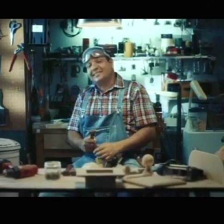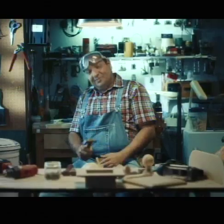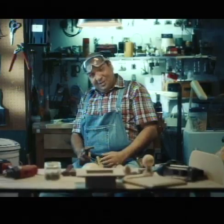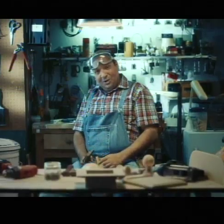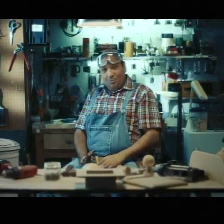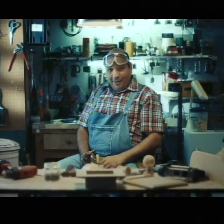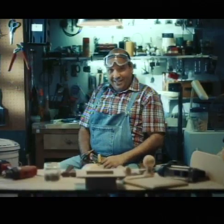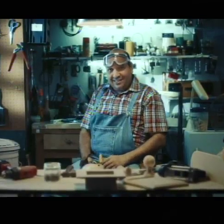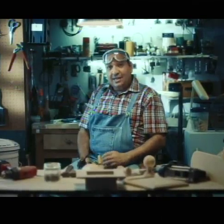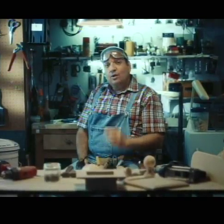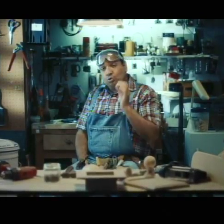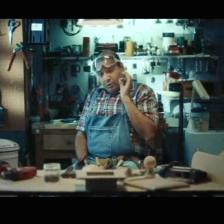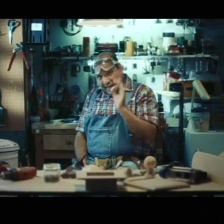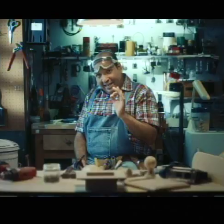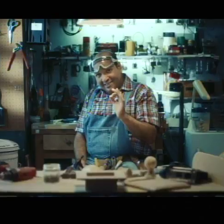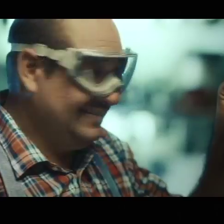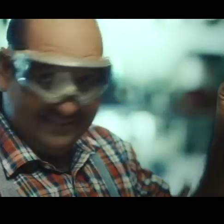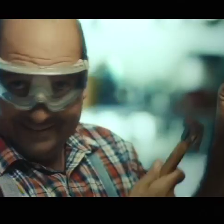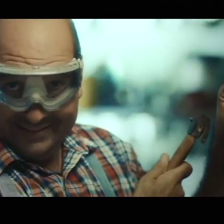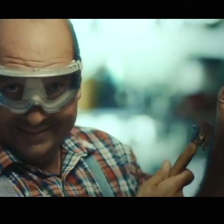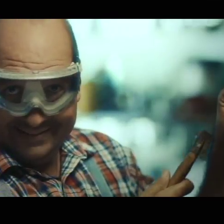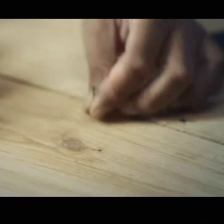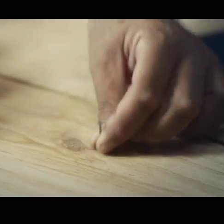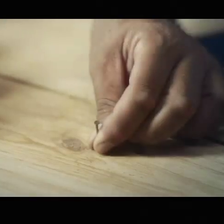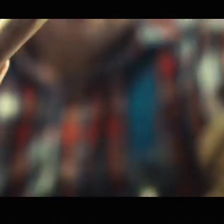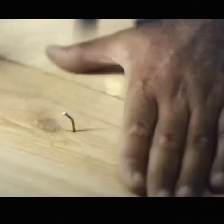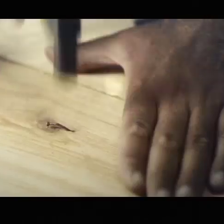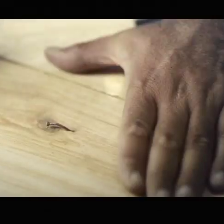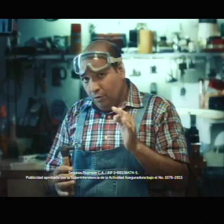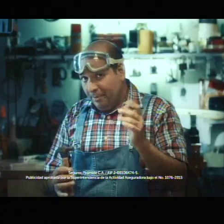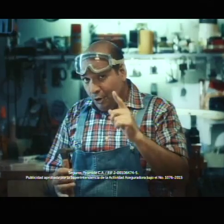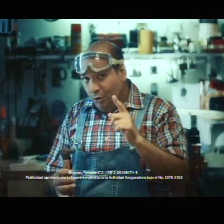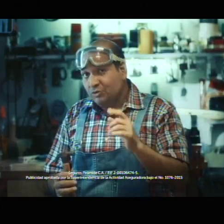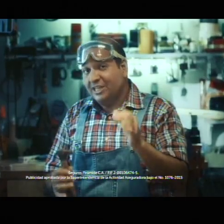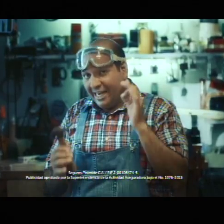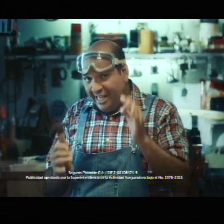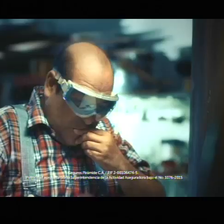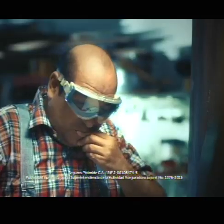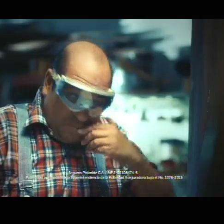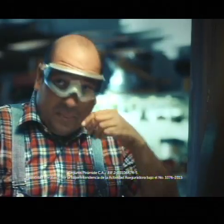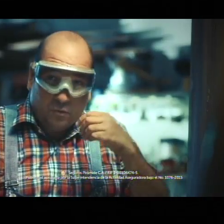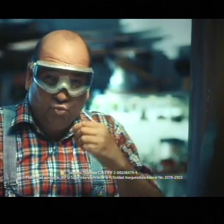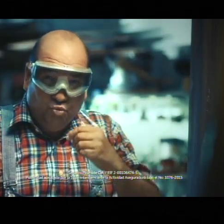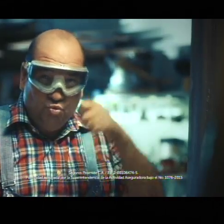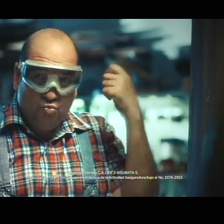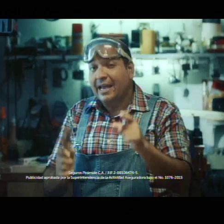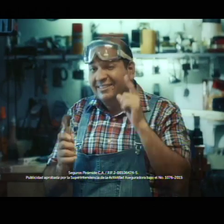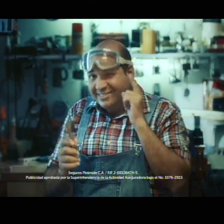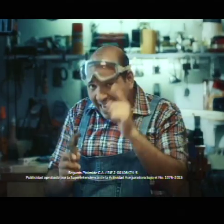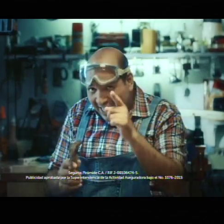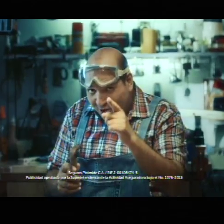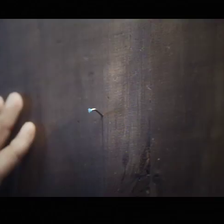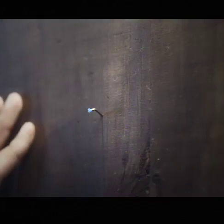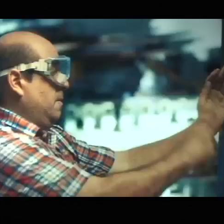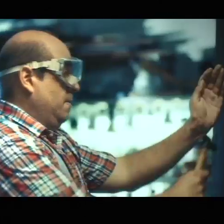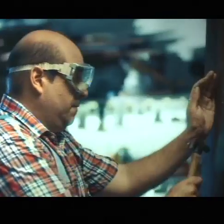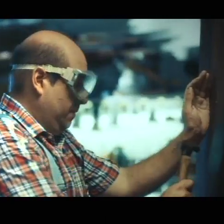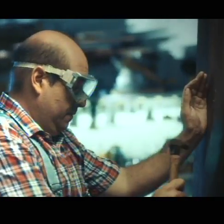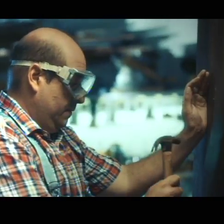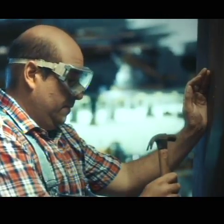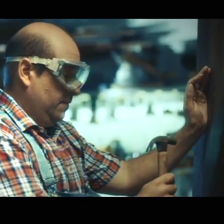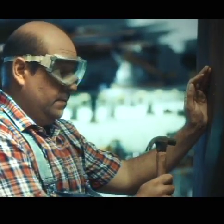no es tan sencillo como parece. Tú crees que lo tienes dominado, pero no, te arriesgas. ¿En serio?